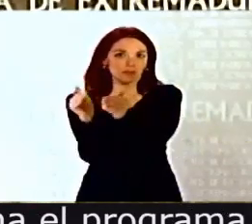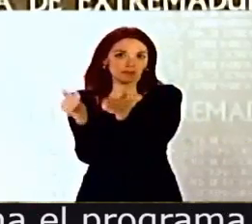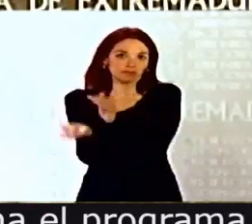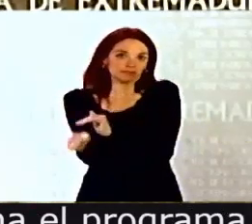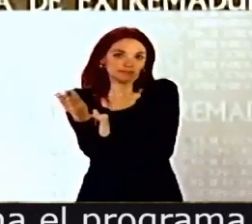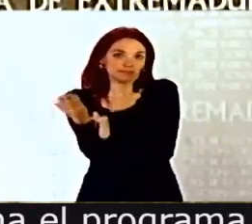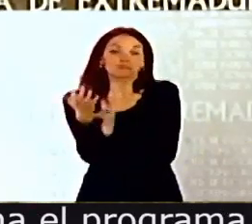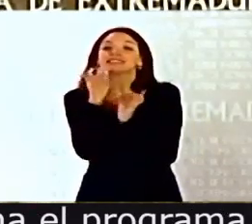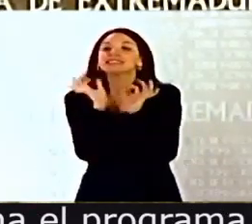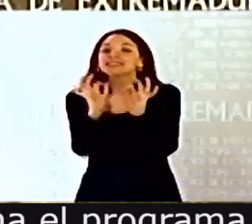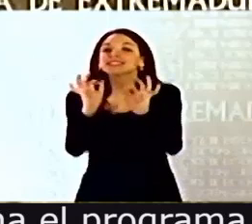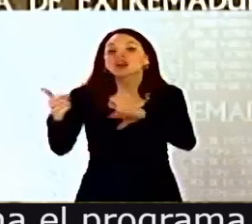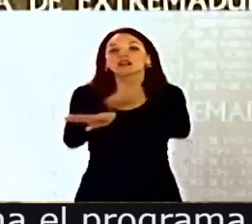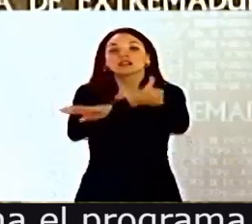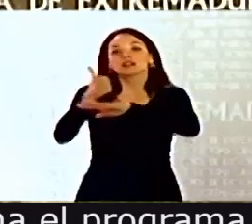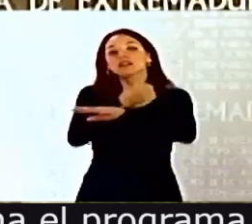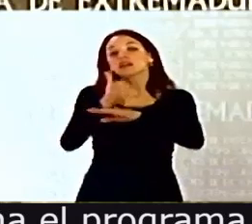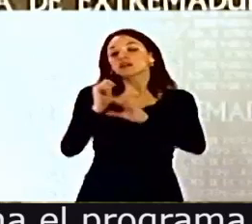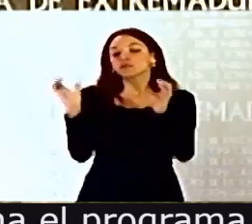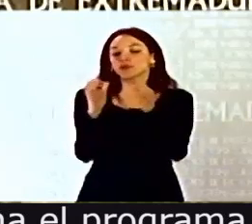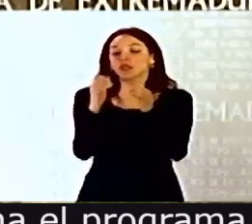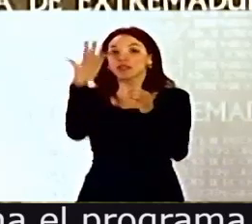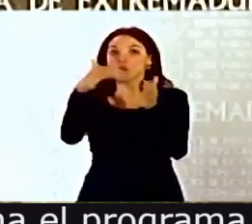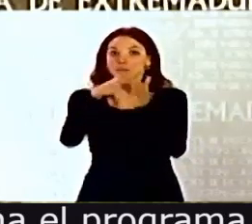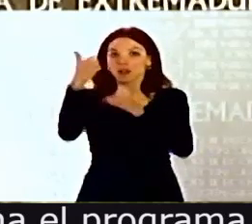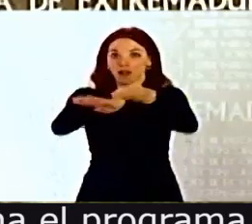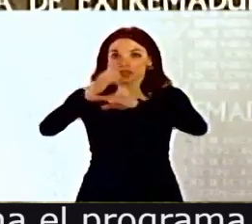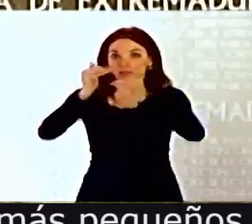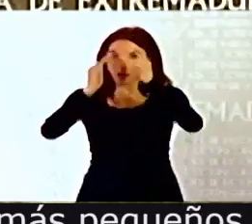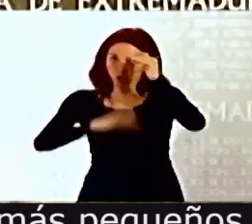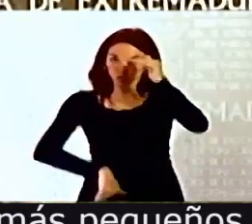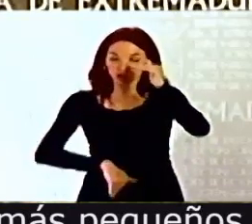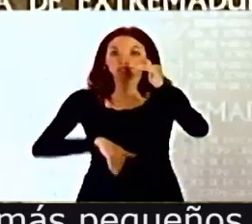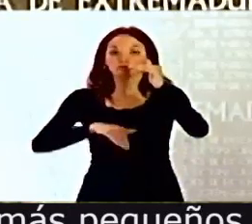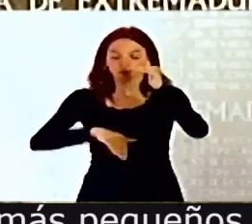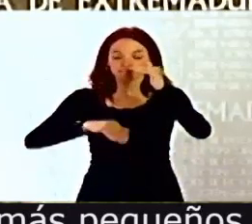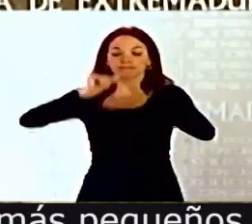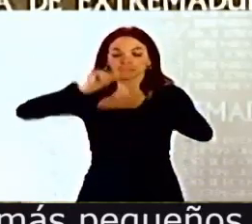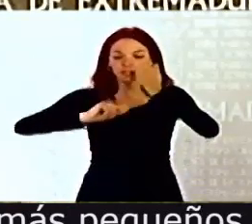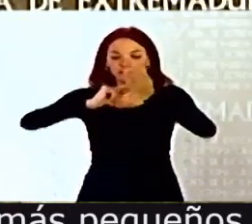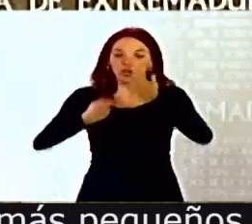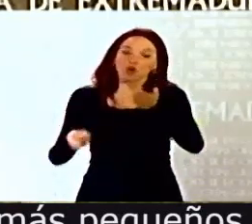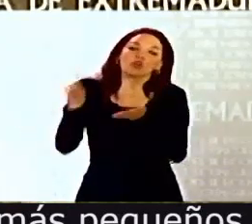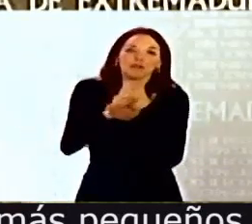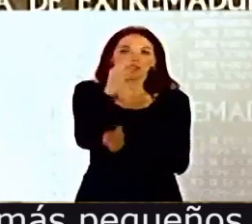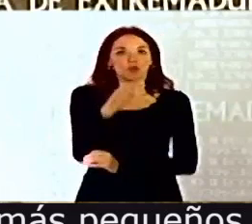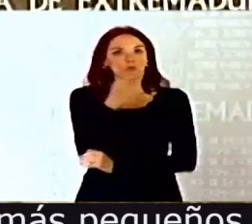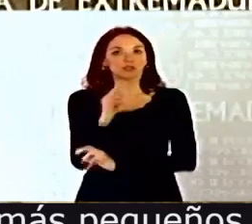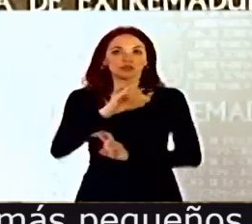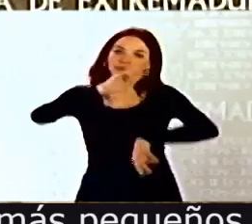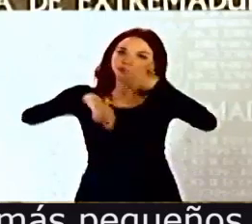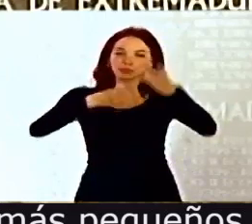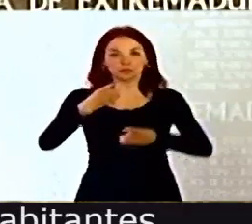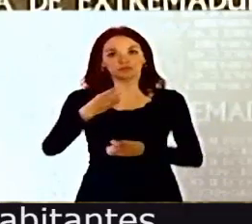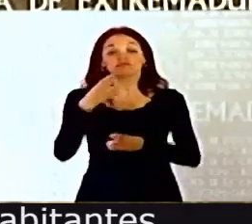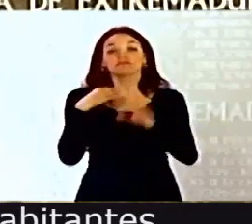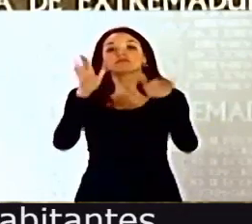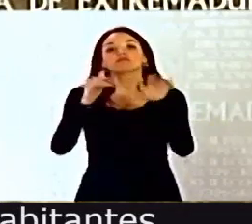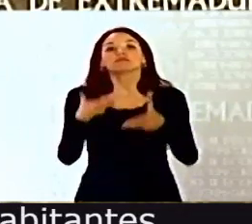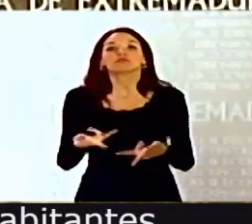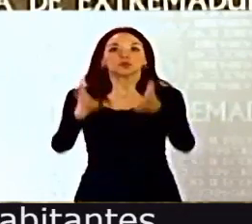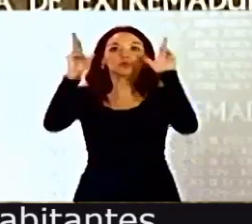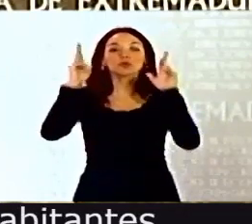para las poblaciones de menos de 5.000 habitantes. Renovamos hoy también ese compromiso, autorizando la convocatoria de